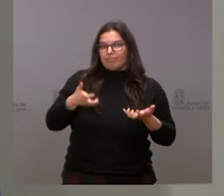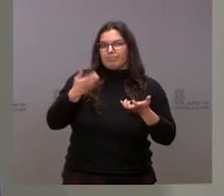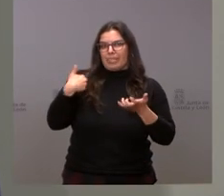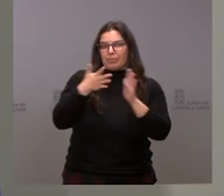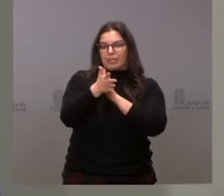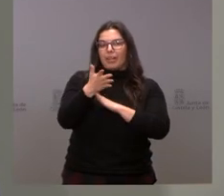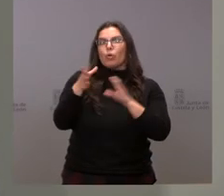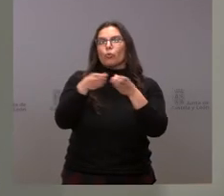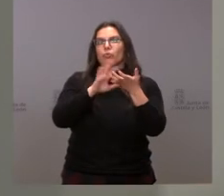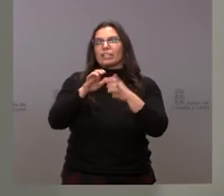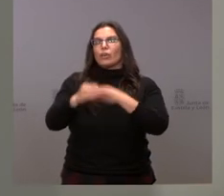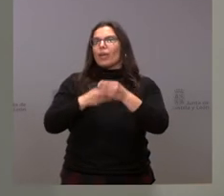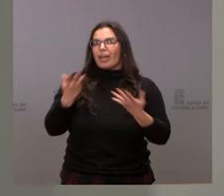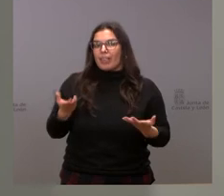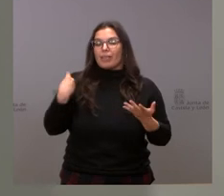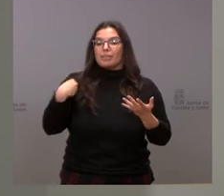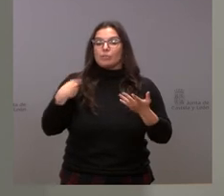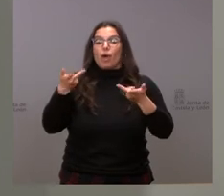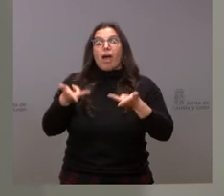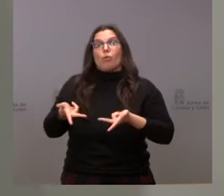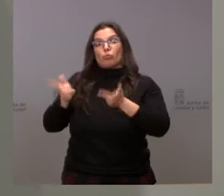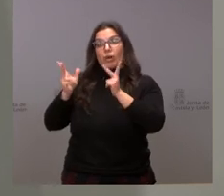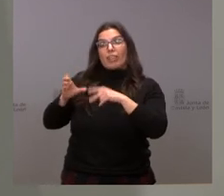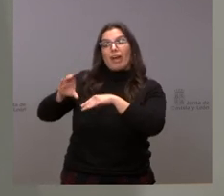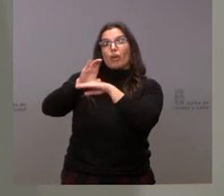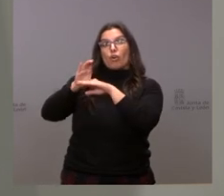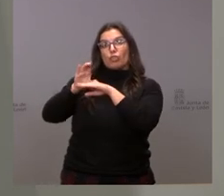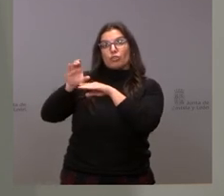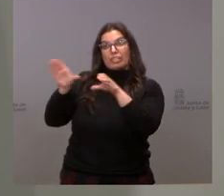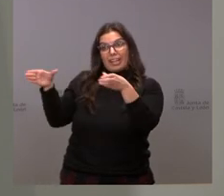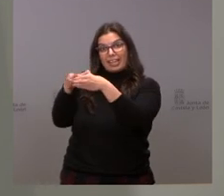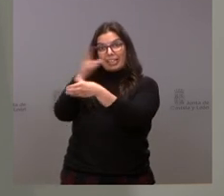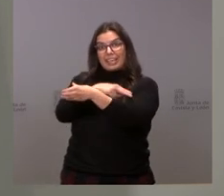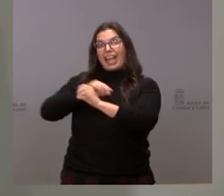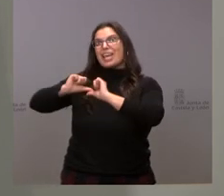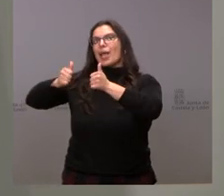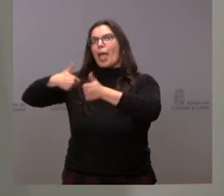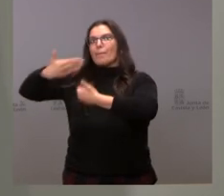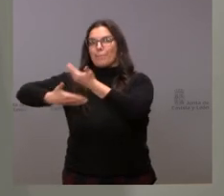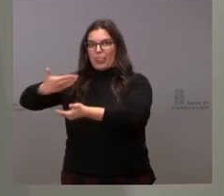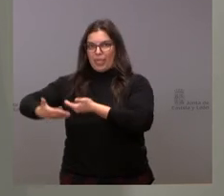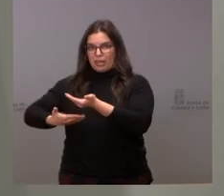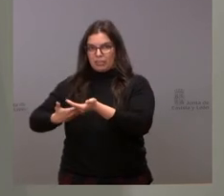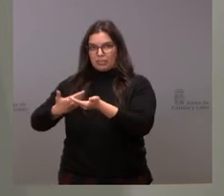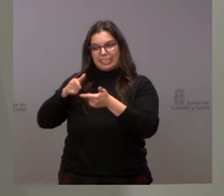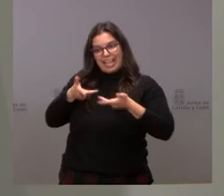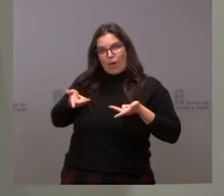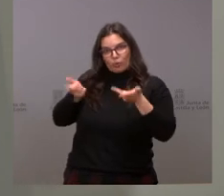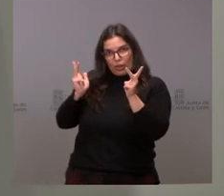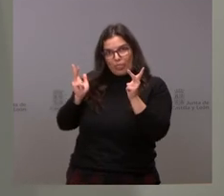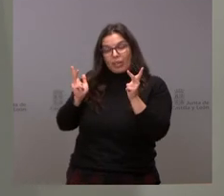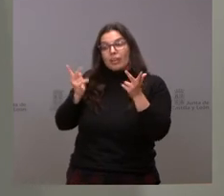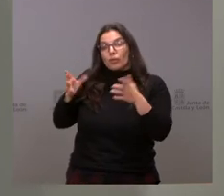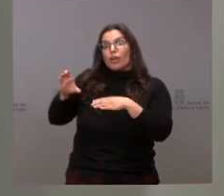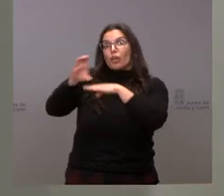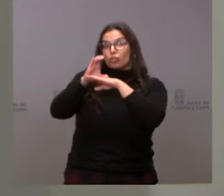léon fue autorizar a la consejería de sanidad a iniciar los procedimientos y por tanto ahora la consejería de sanidad lo